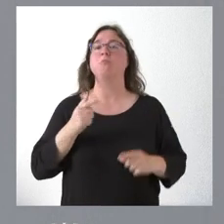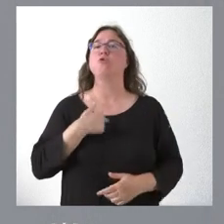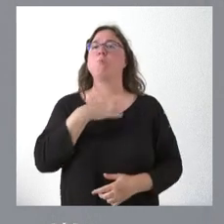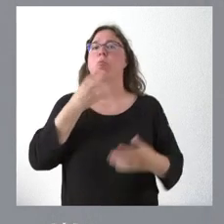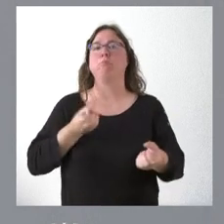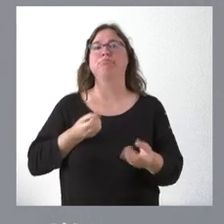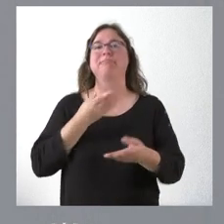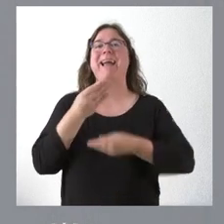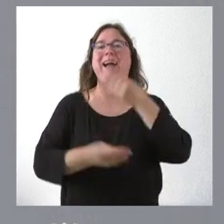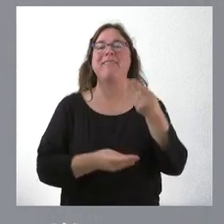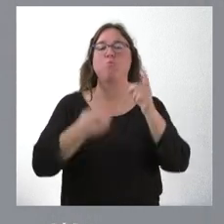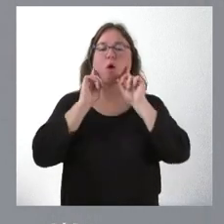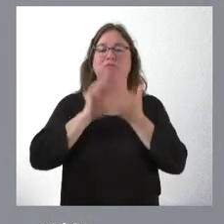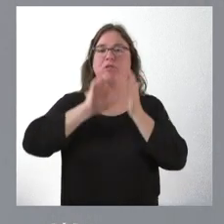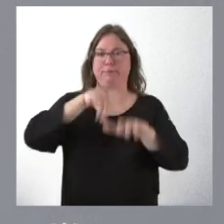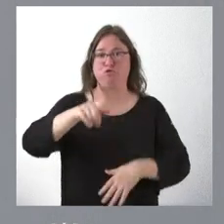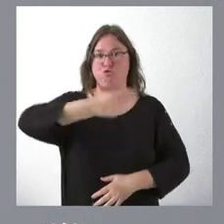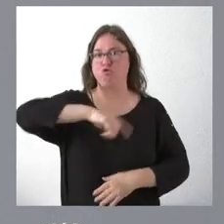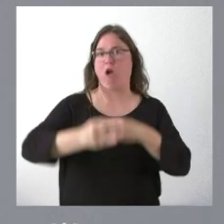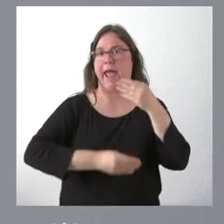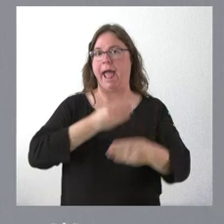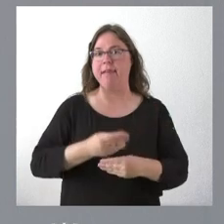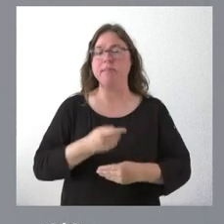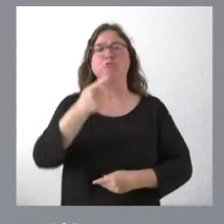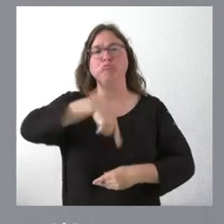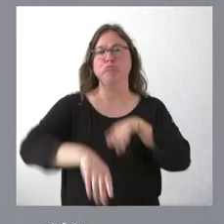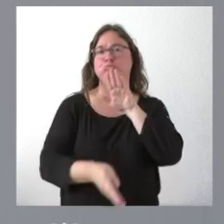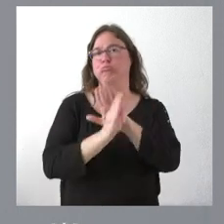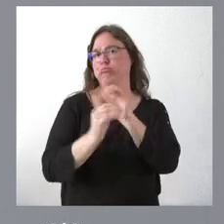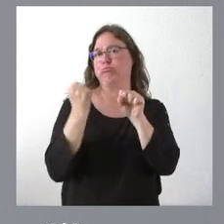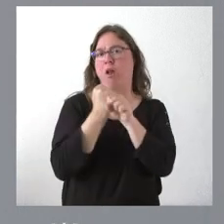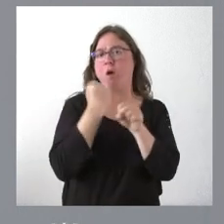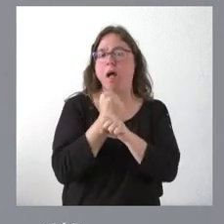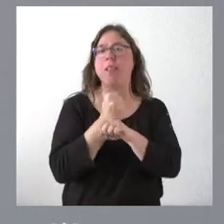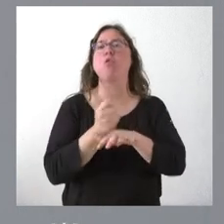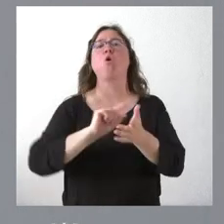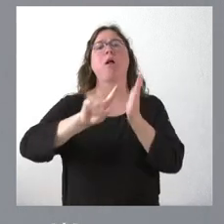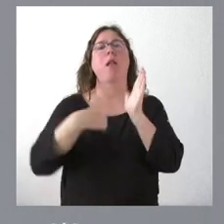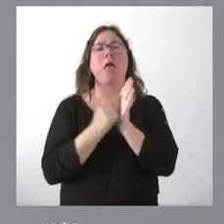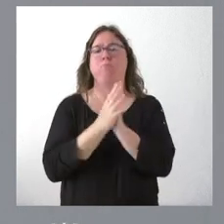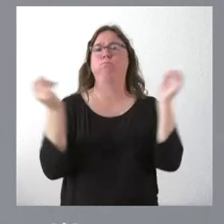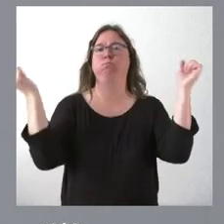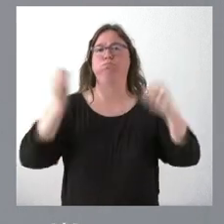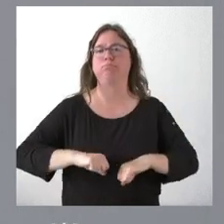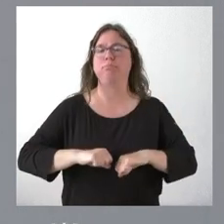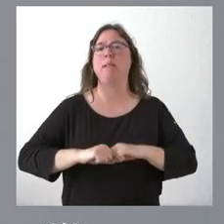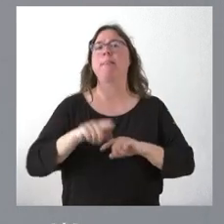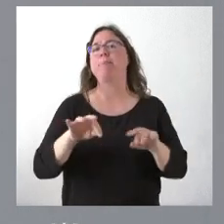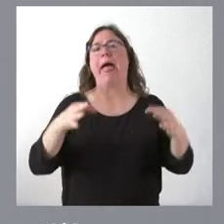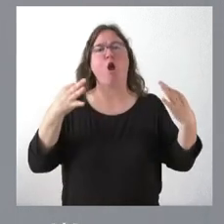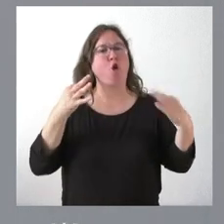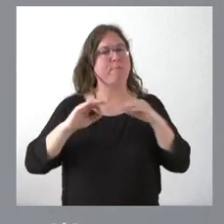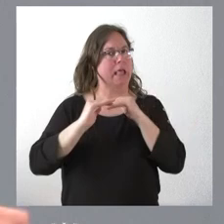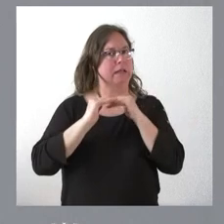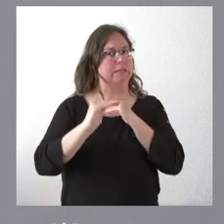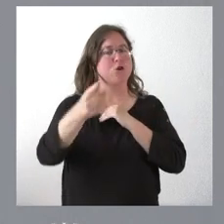lo que hacemos desde Castilla y León. En Castilla y León seguimos trabajando, seguimos aprobando leyes, seguimos haciendo con estabilidad y con normalidad,